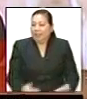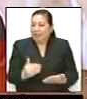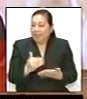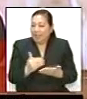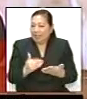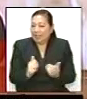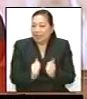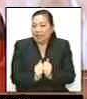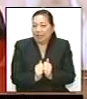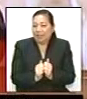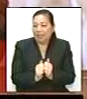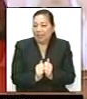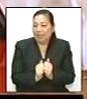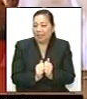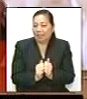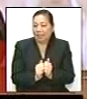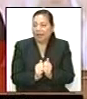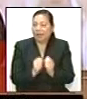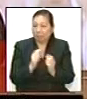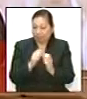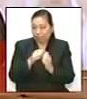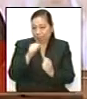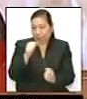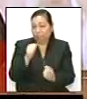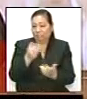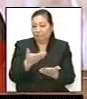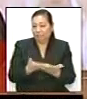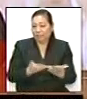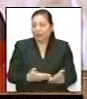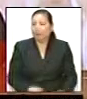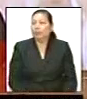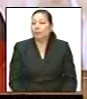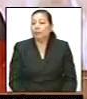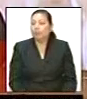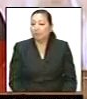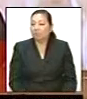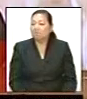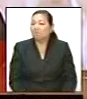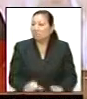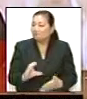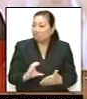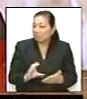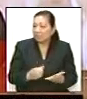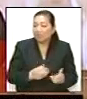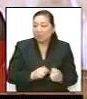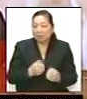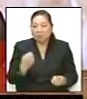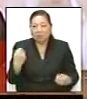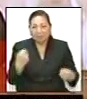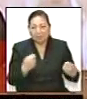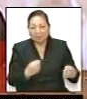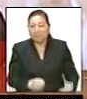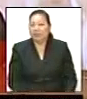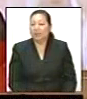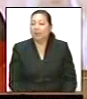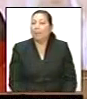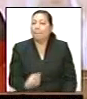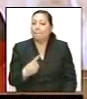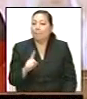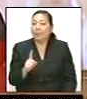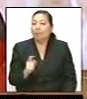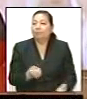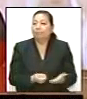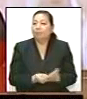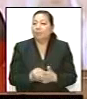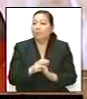que vaya a, digamos, a levantar un poco los capitales, a levantar inversionistas para la